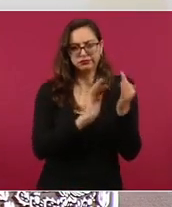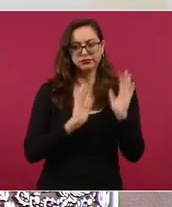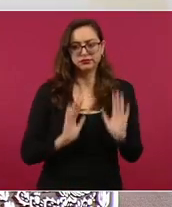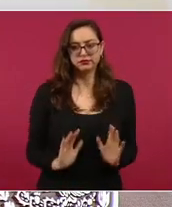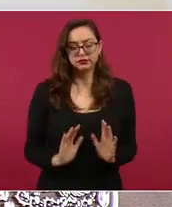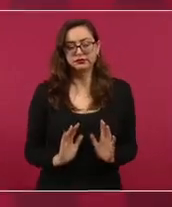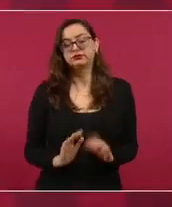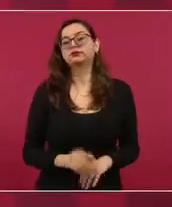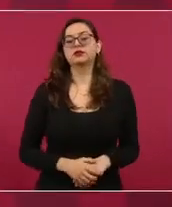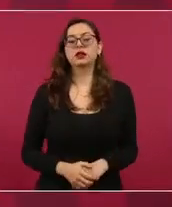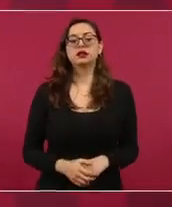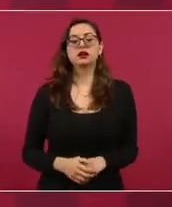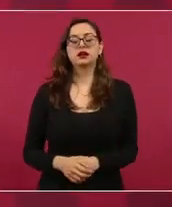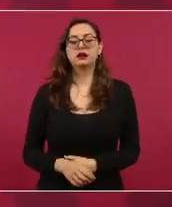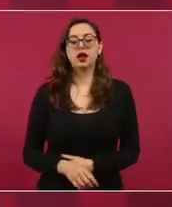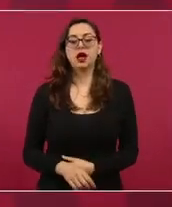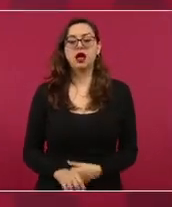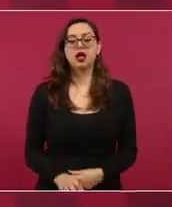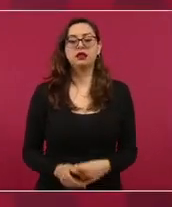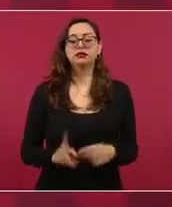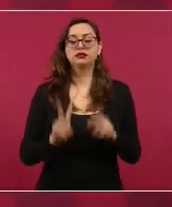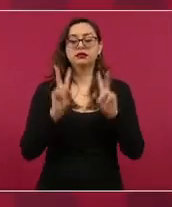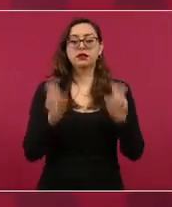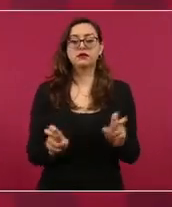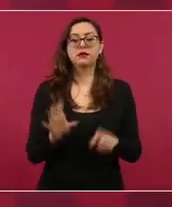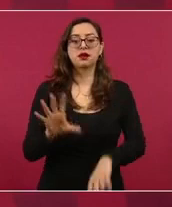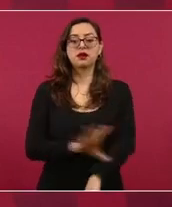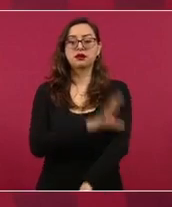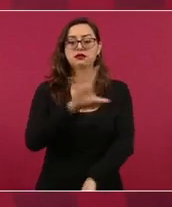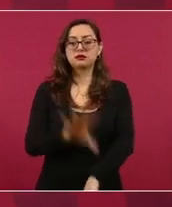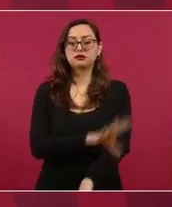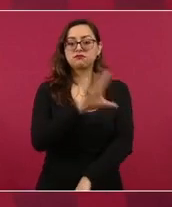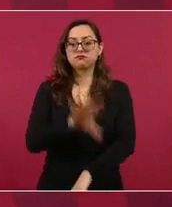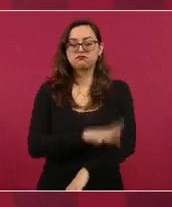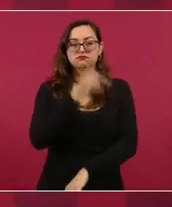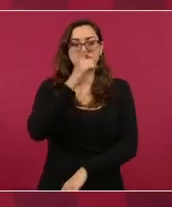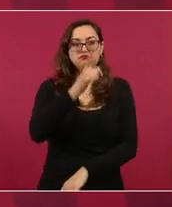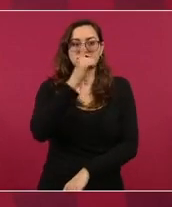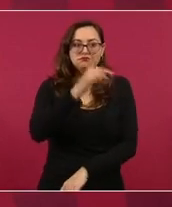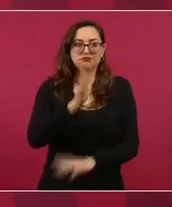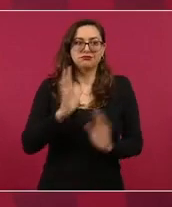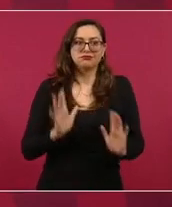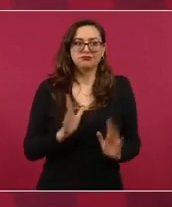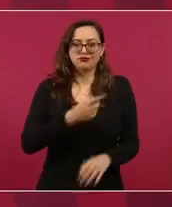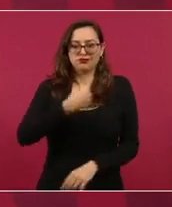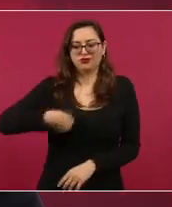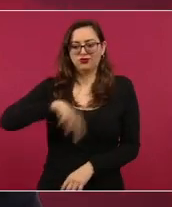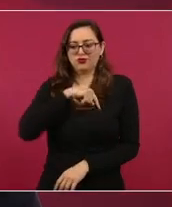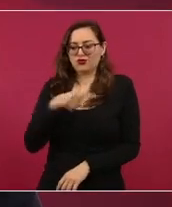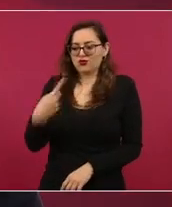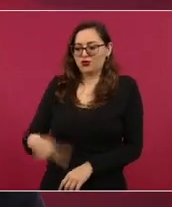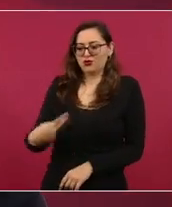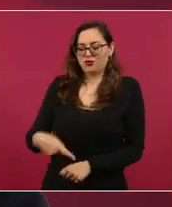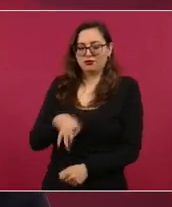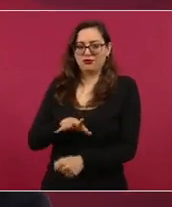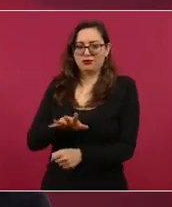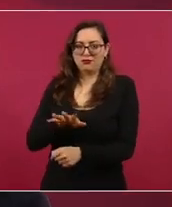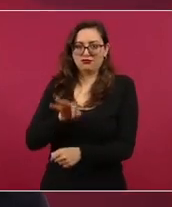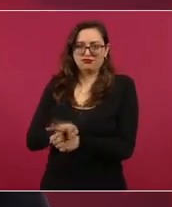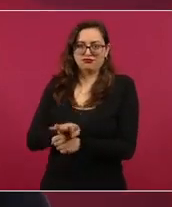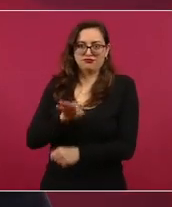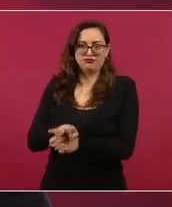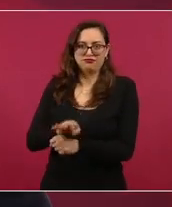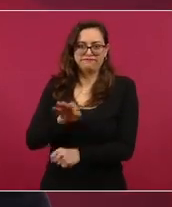caso eléctrico es lo mismo. O sea, nosotros estamos defendiendo pues nuestra soberanía.